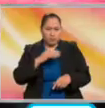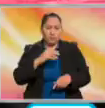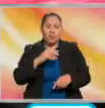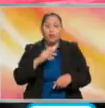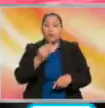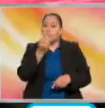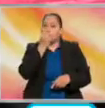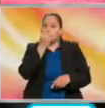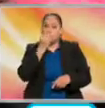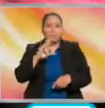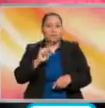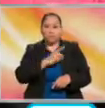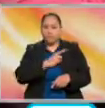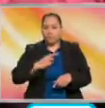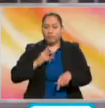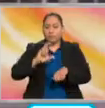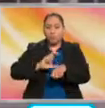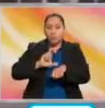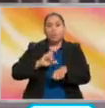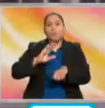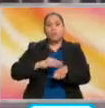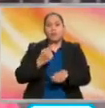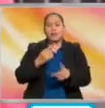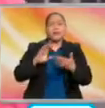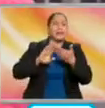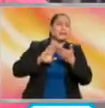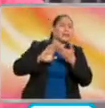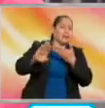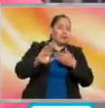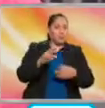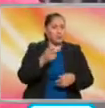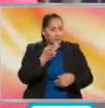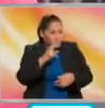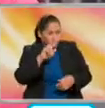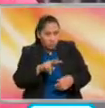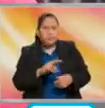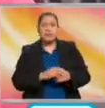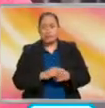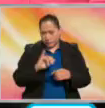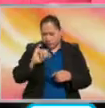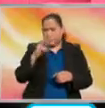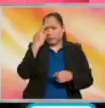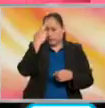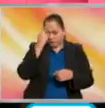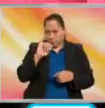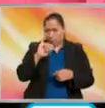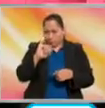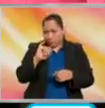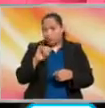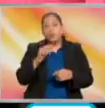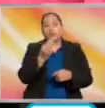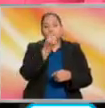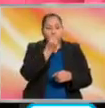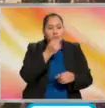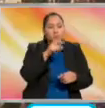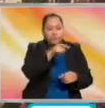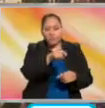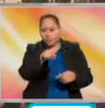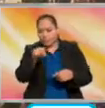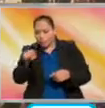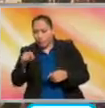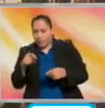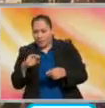el consumo del huevo porque produce alergias y no sé qué tanta. ¿Esto es en realidad Es correcto, cierto? sí. Como todos los alimentos, cuando